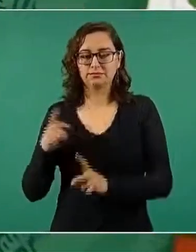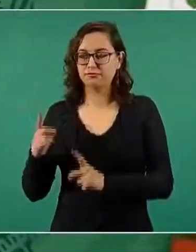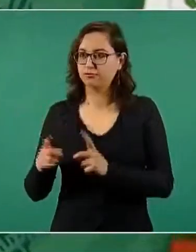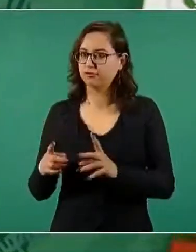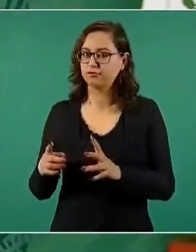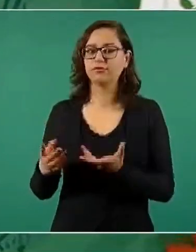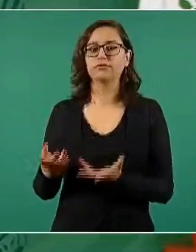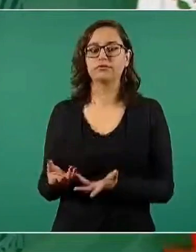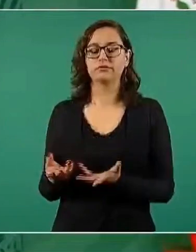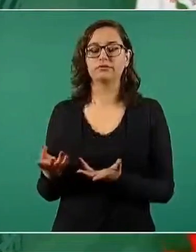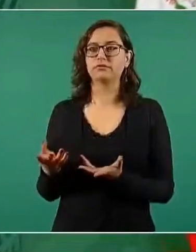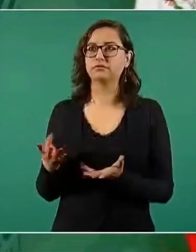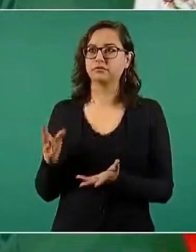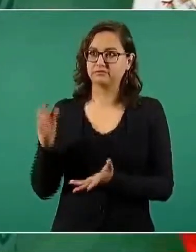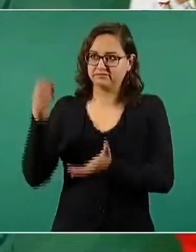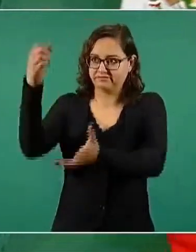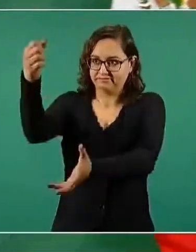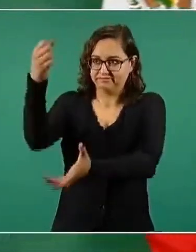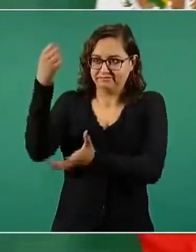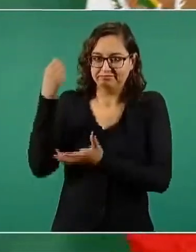diputados